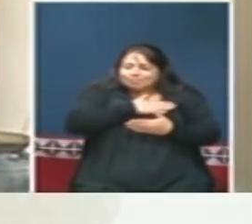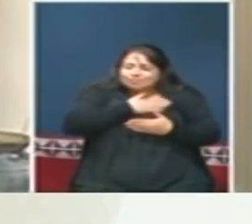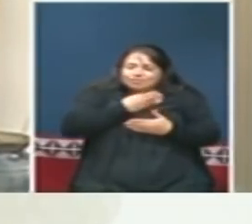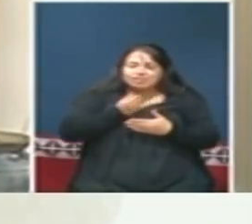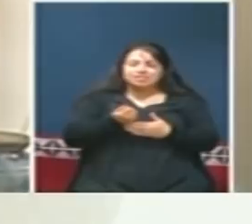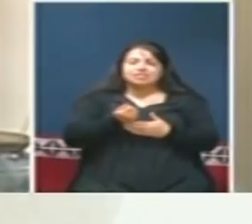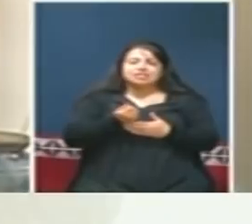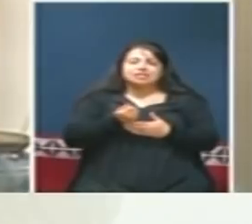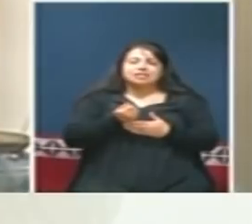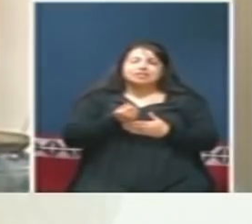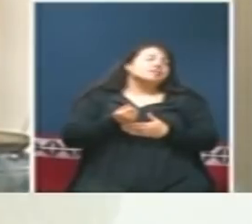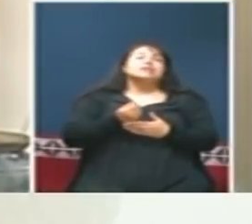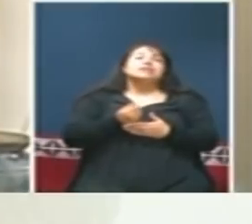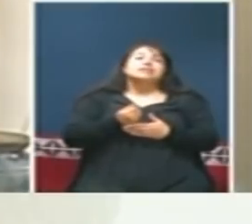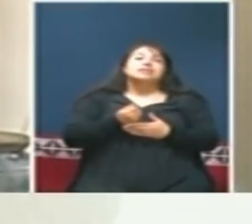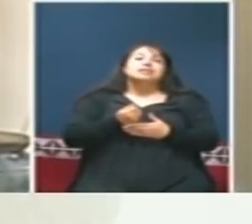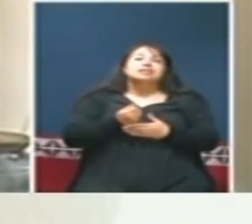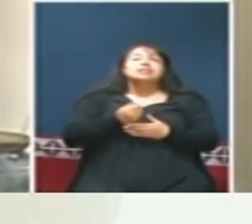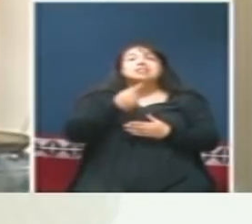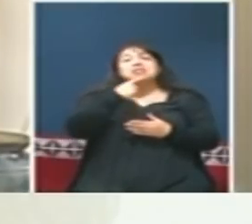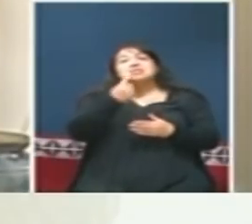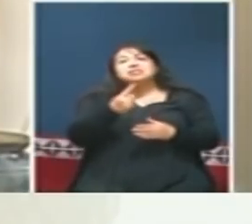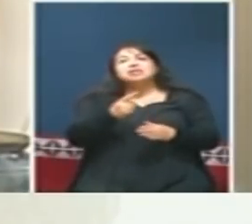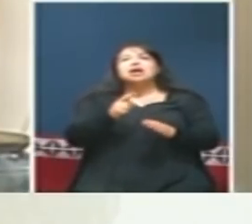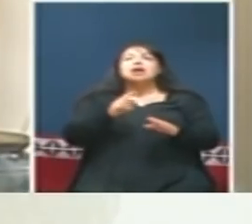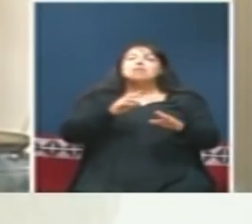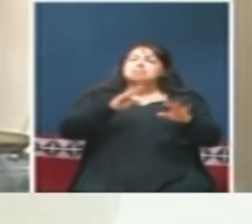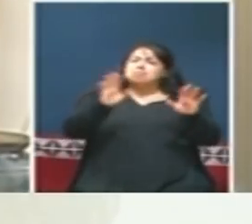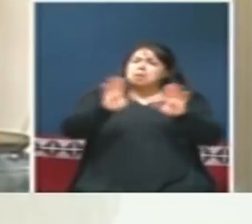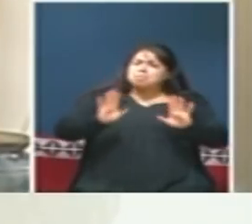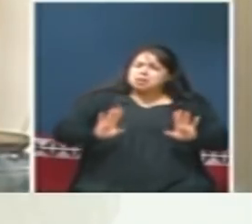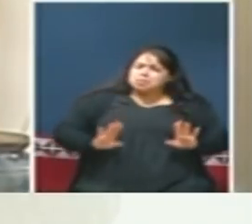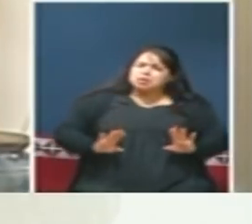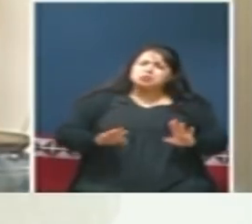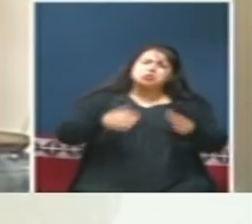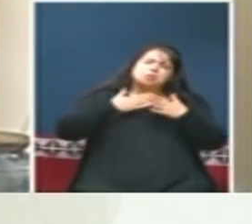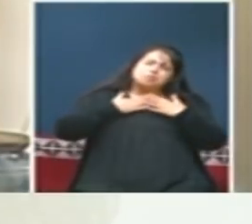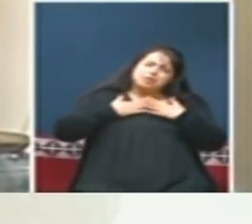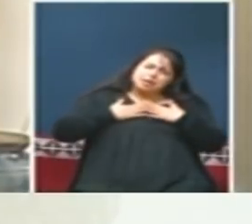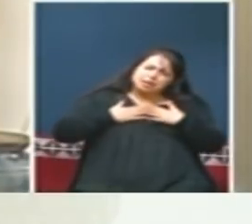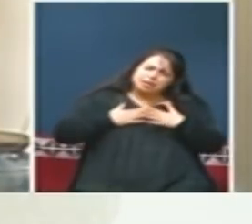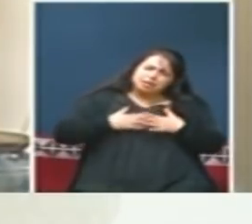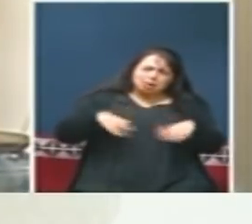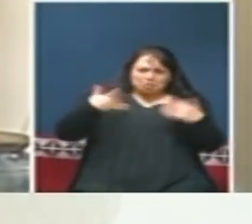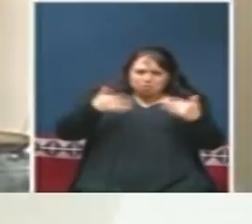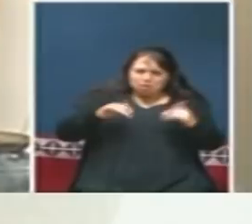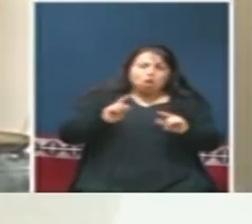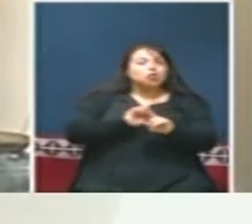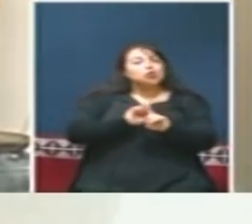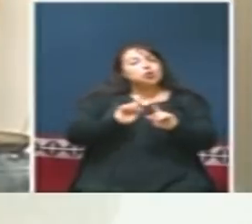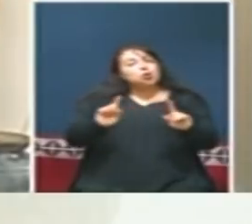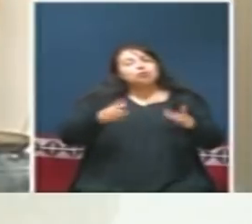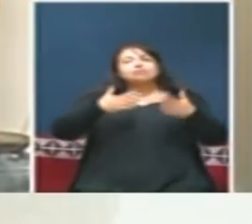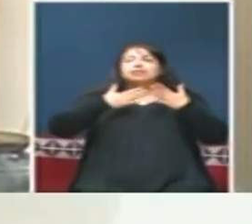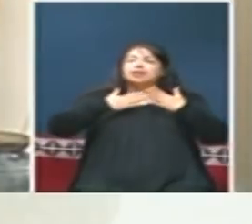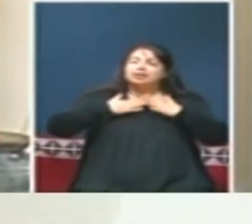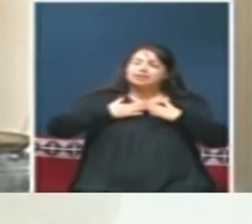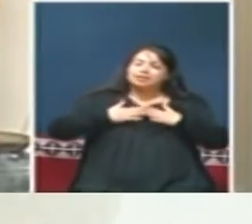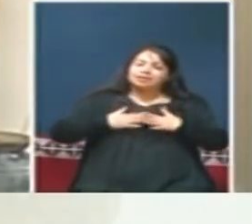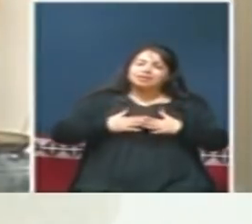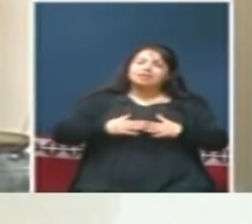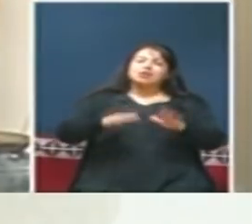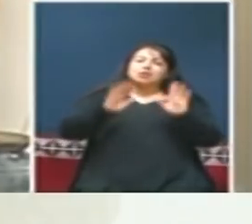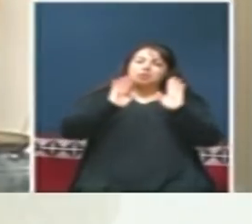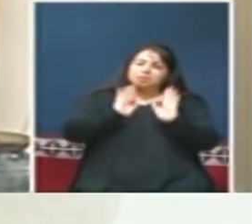que siempre me decía, todo con tranquilidad, nada apurado, todo tranquilo así. Hay que hacer